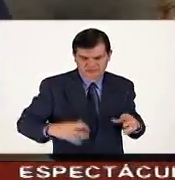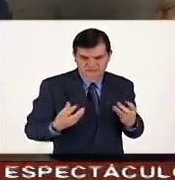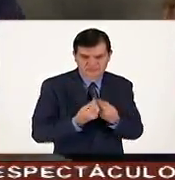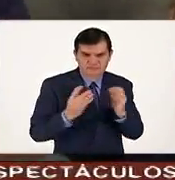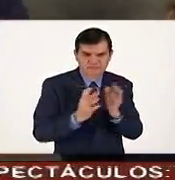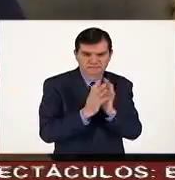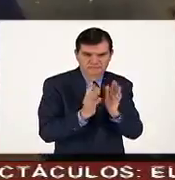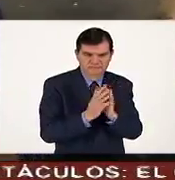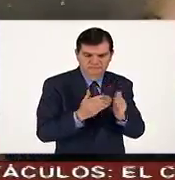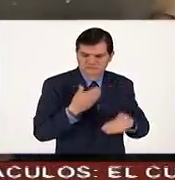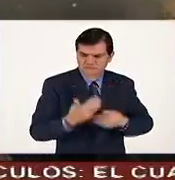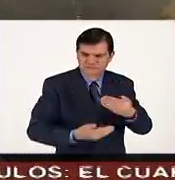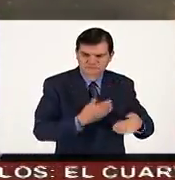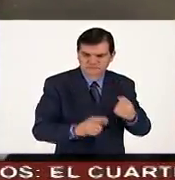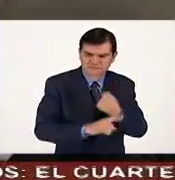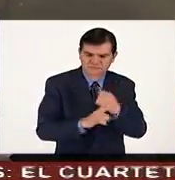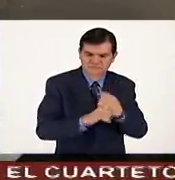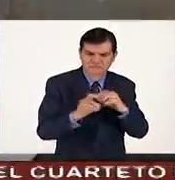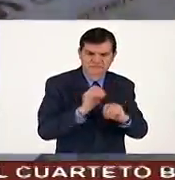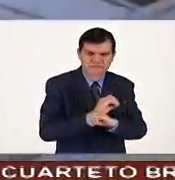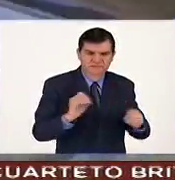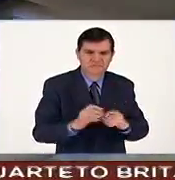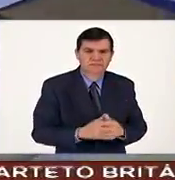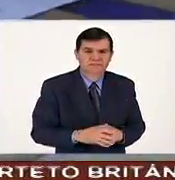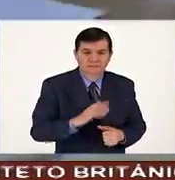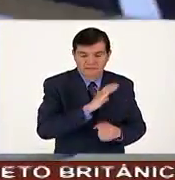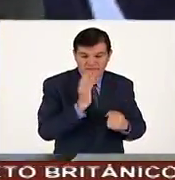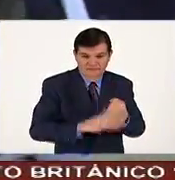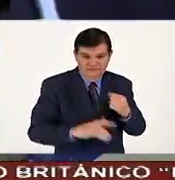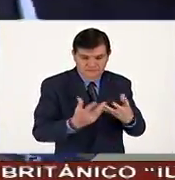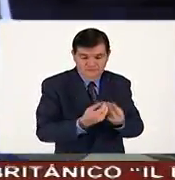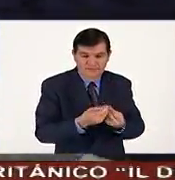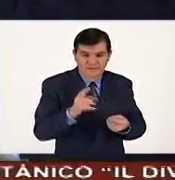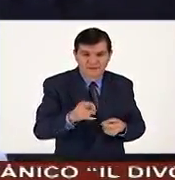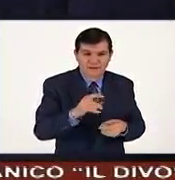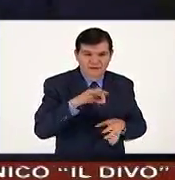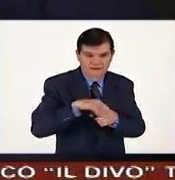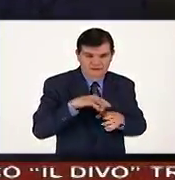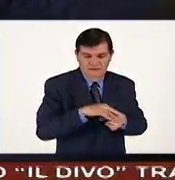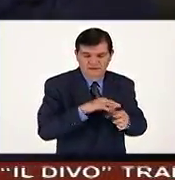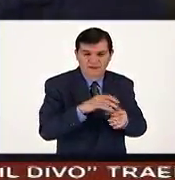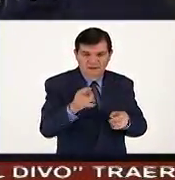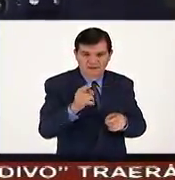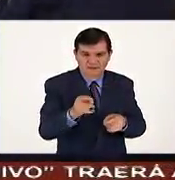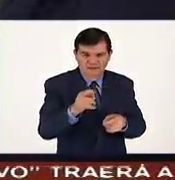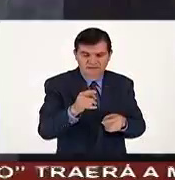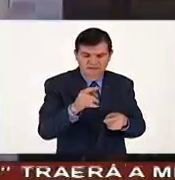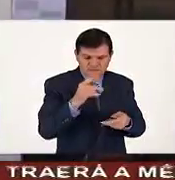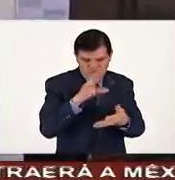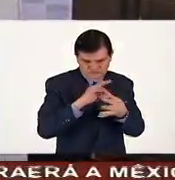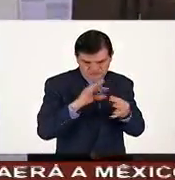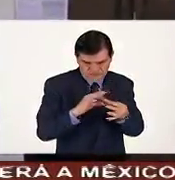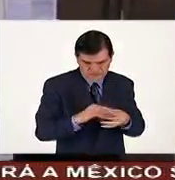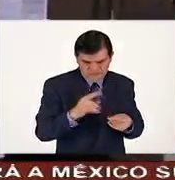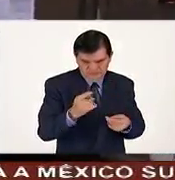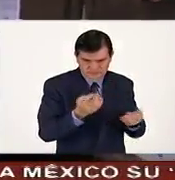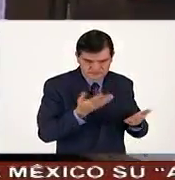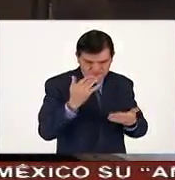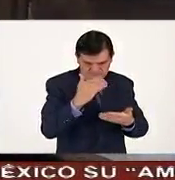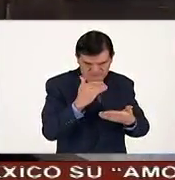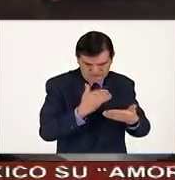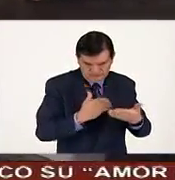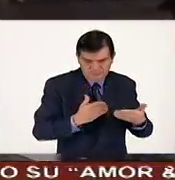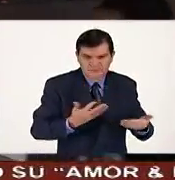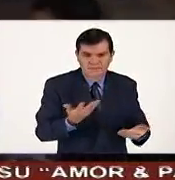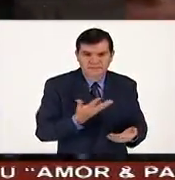y ha transcurrido sin ninguna eventualidad. Al final de la jornada, el Instituto Electoral Capitalino detalló que en dicho ejercicio